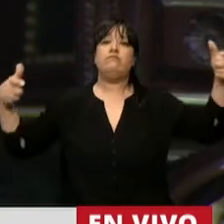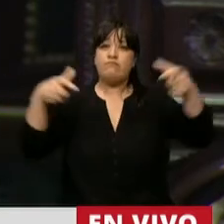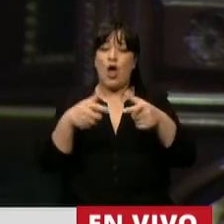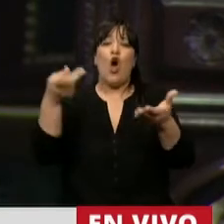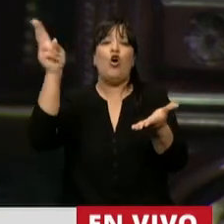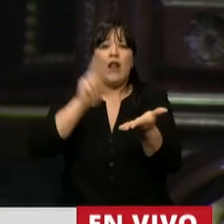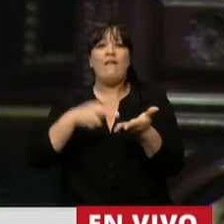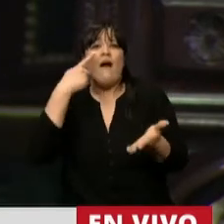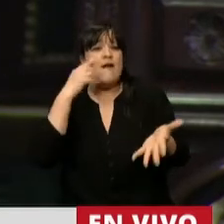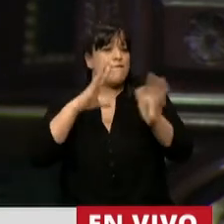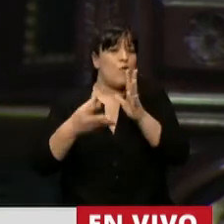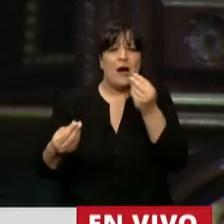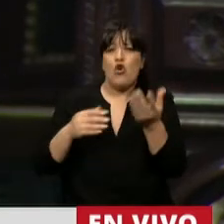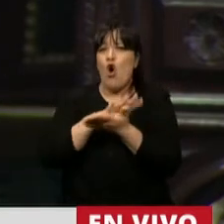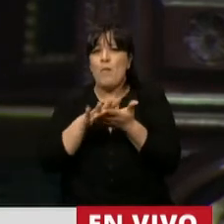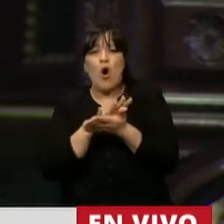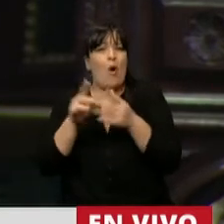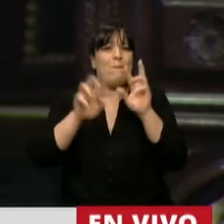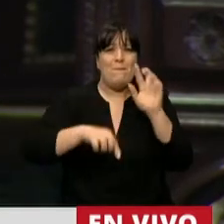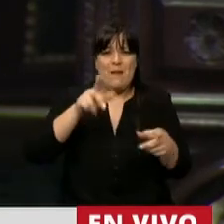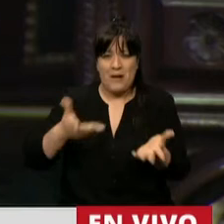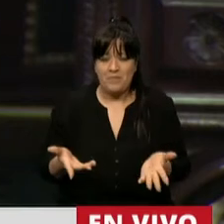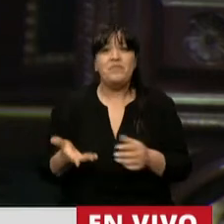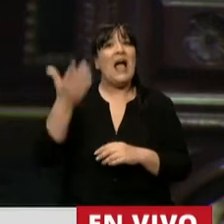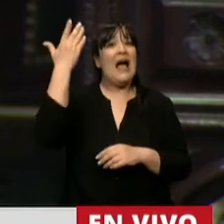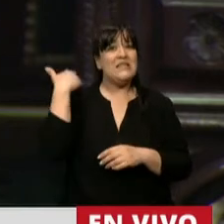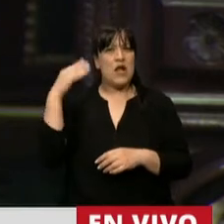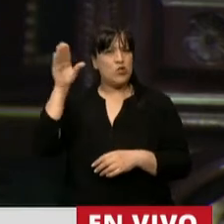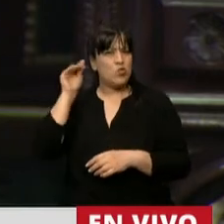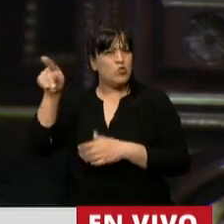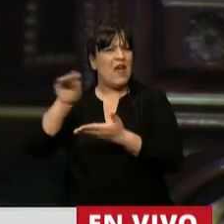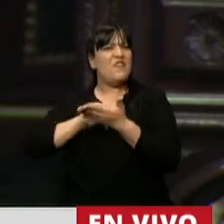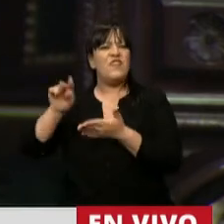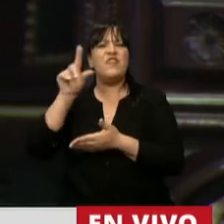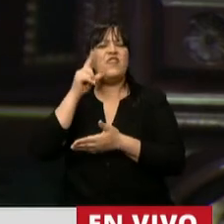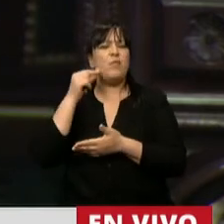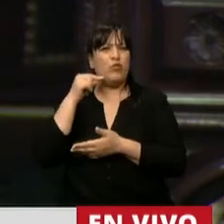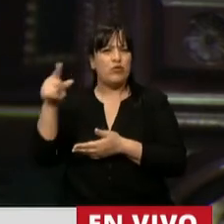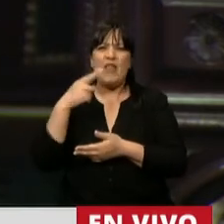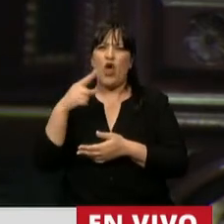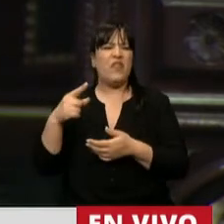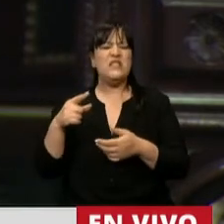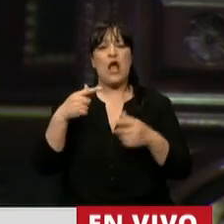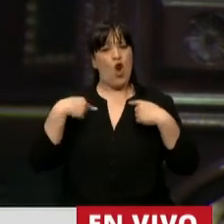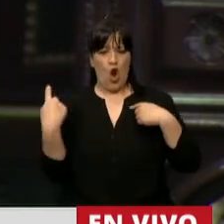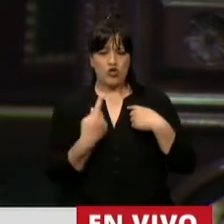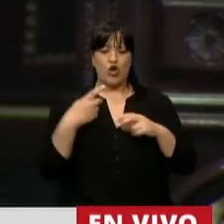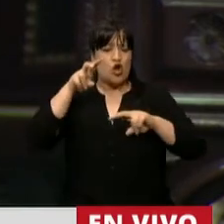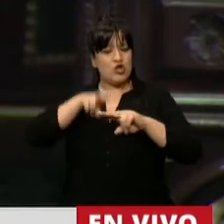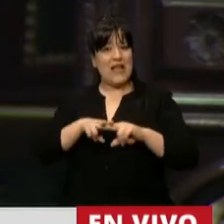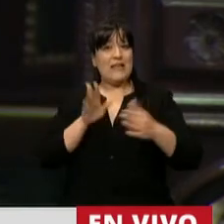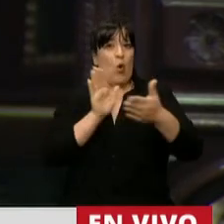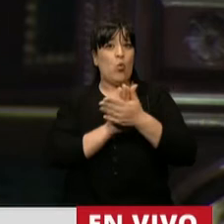y ver alternativas. Ayer escuchaba a un diputado que decía que no había que sentarse con las empresas porque